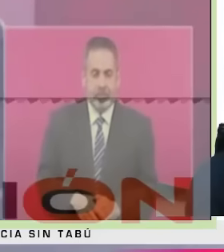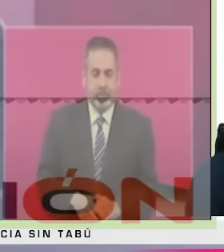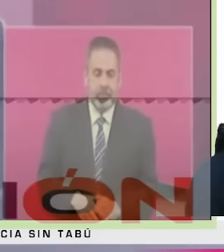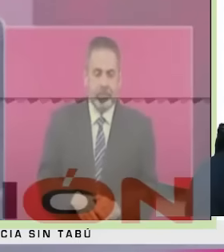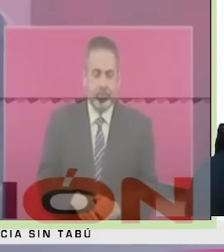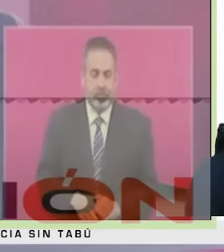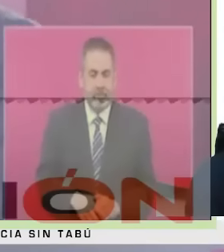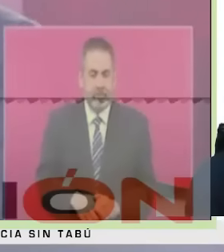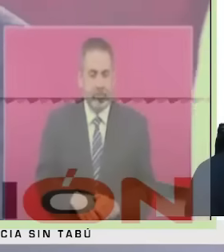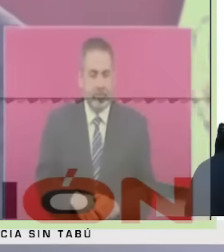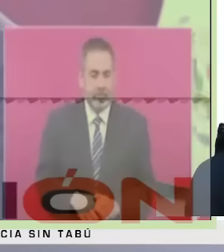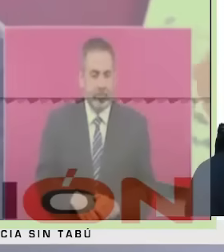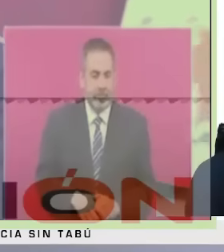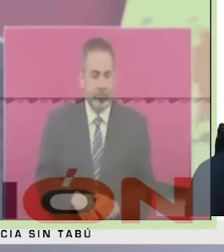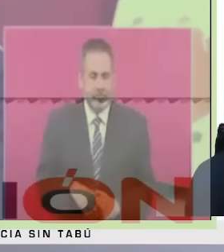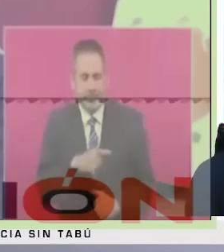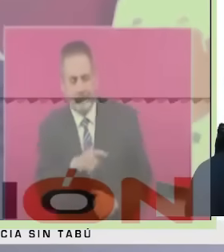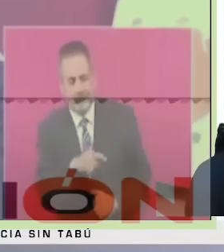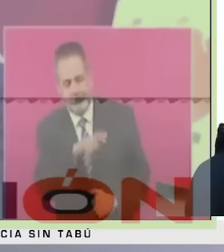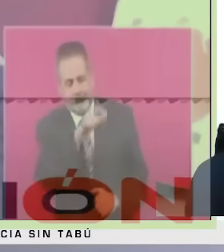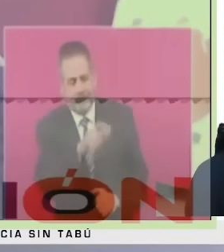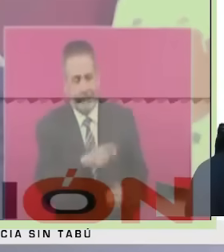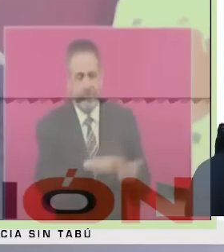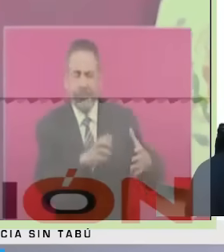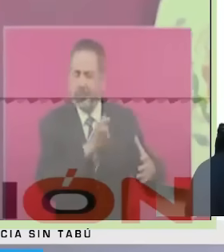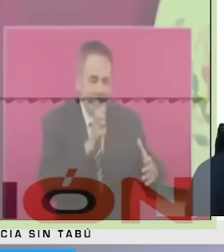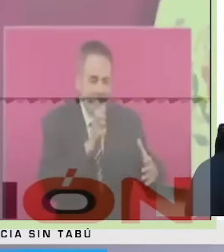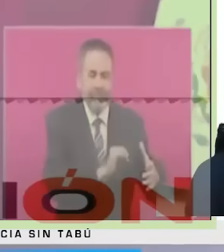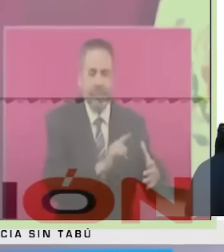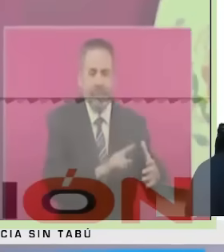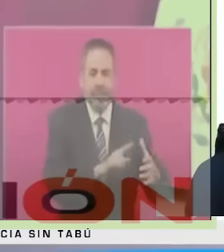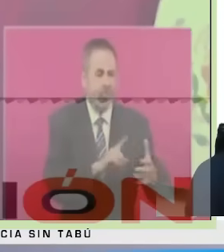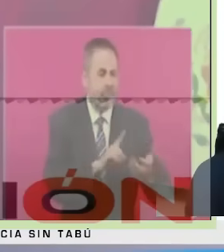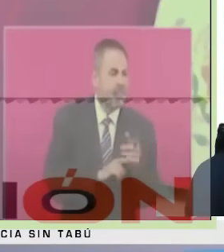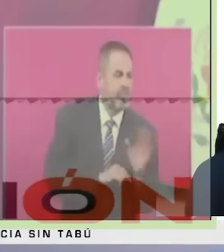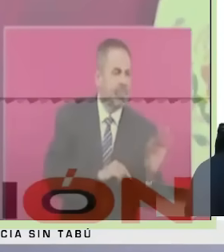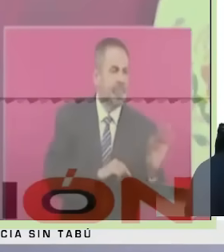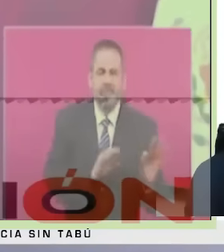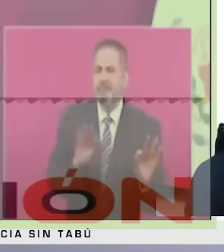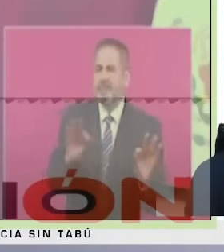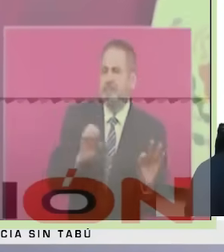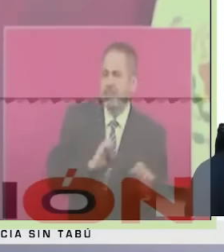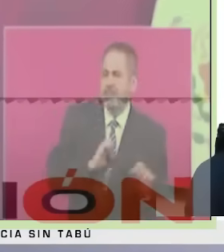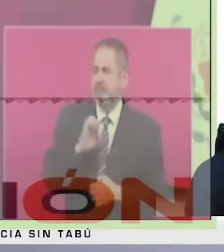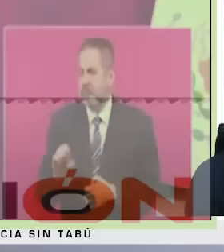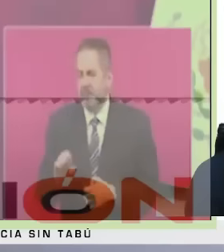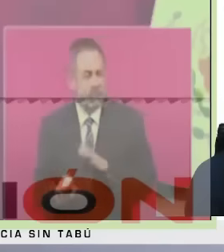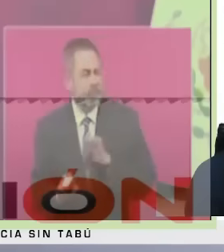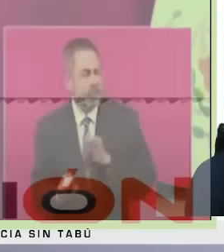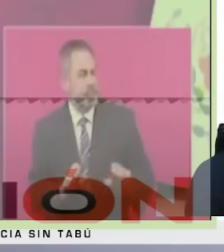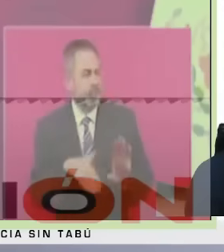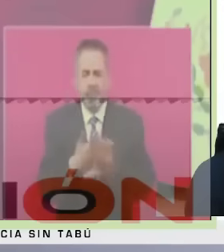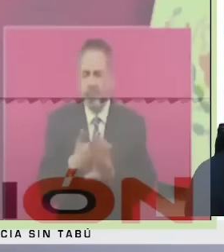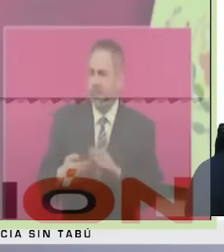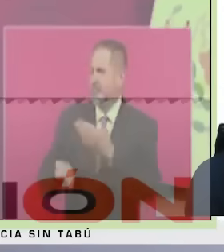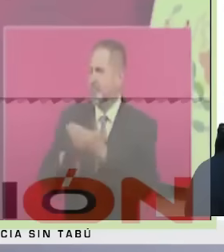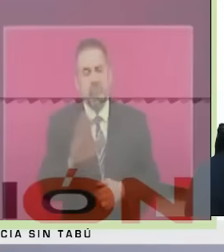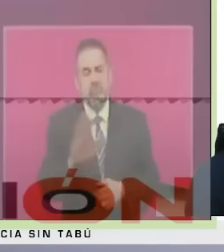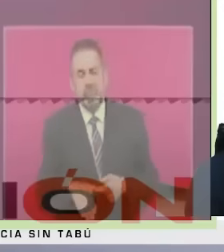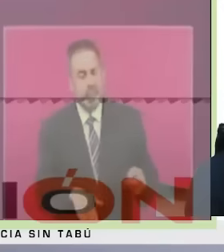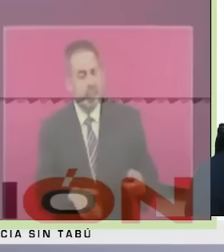alguno. Comparan a Xóchitl con Colosio, hablan de un probable